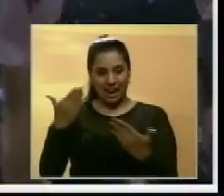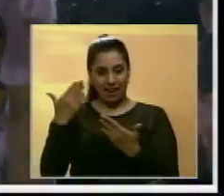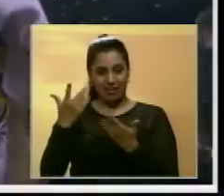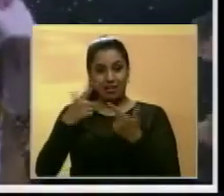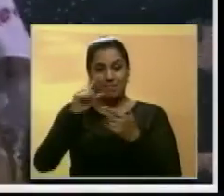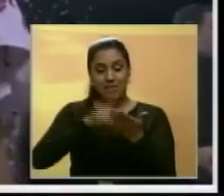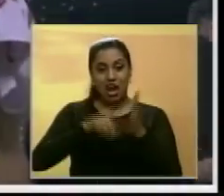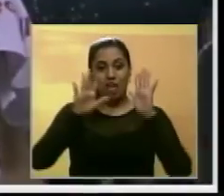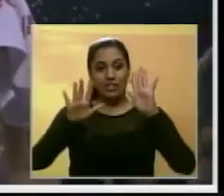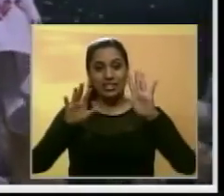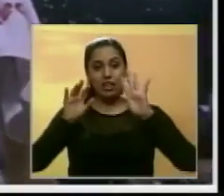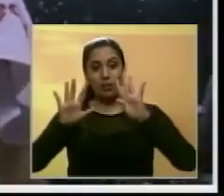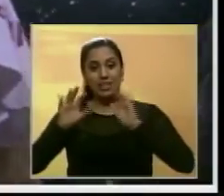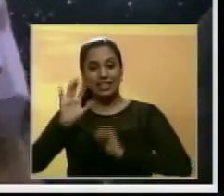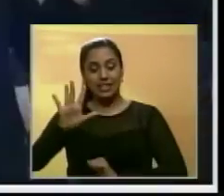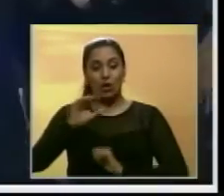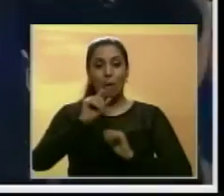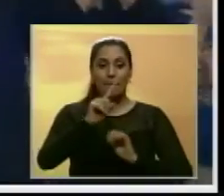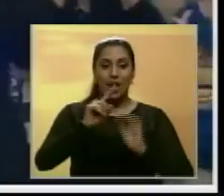temporada